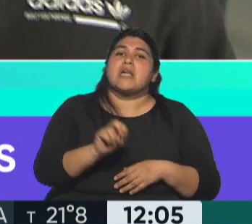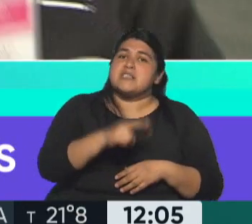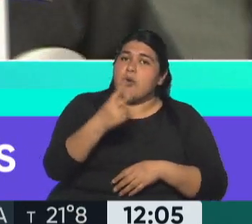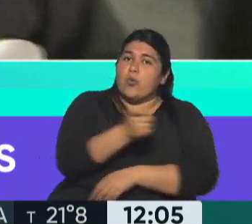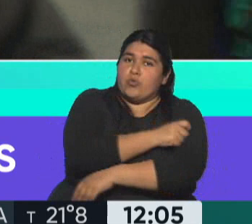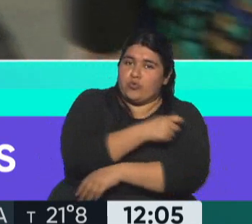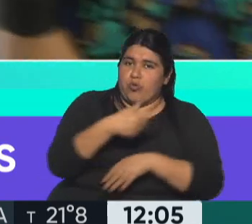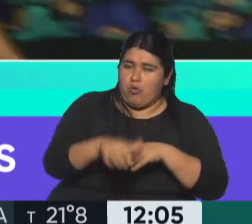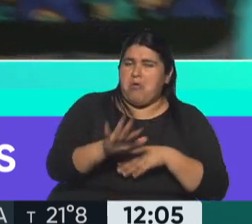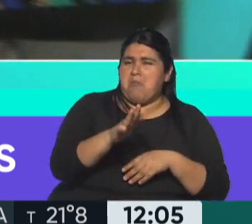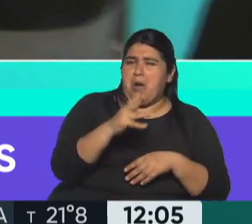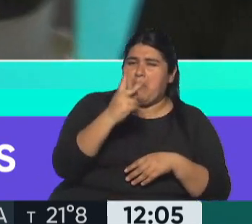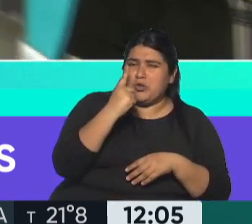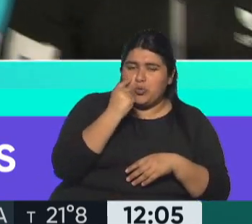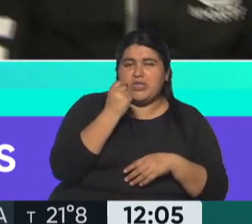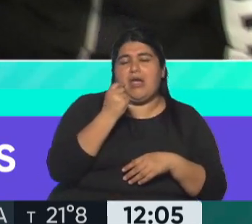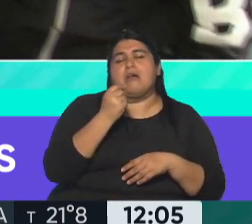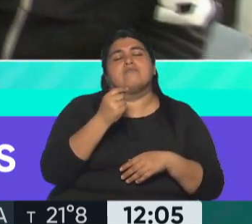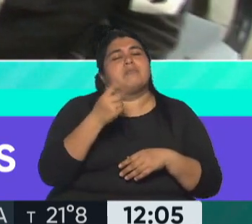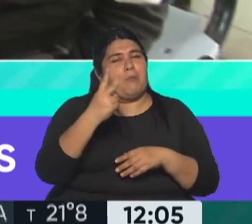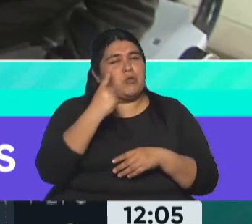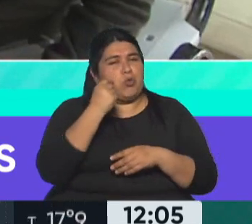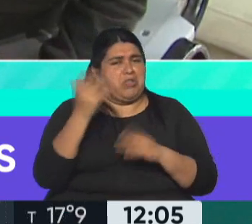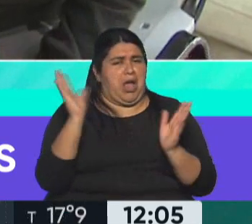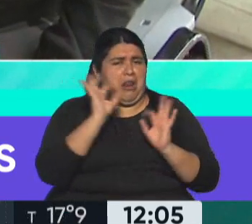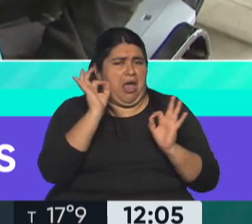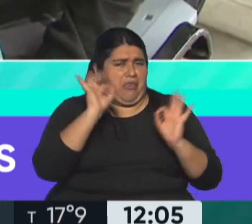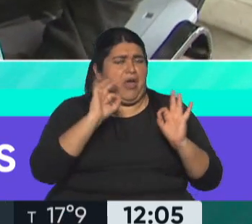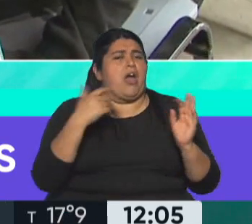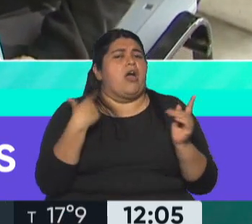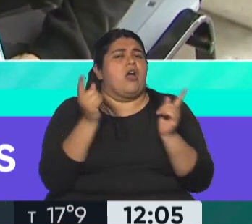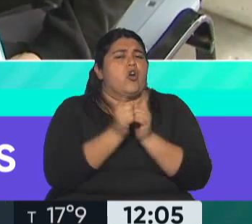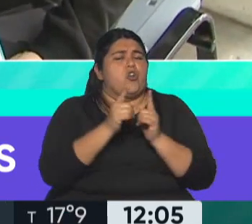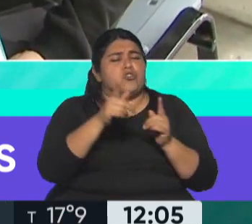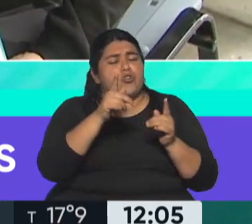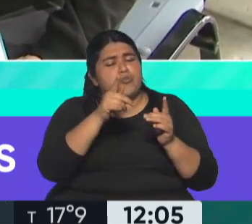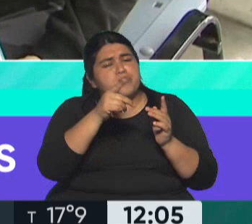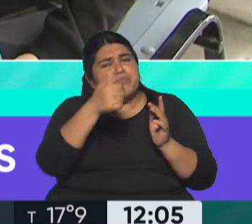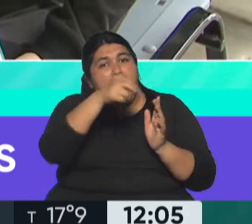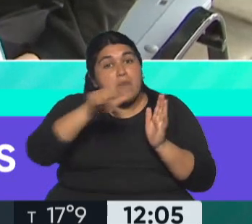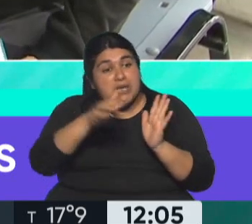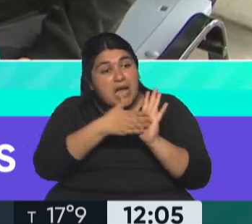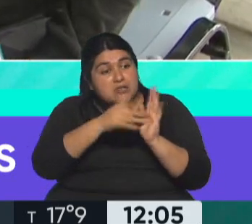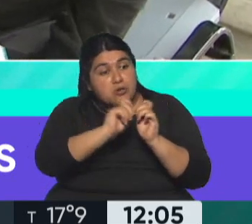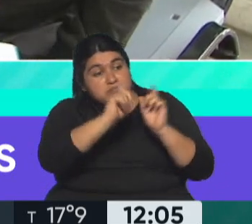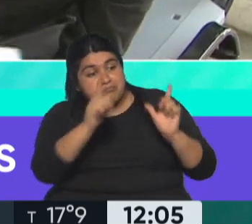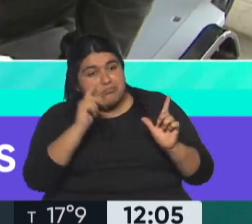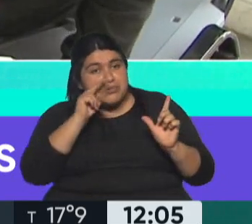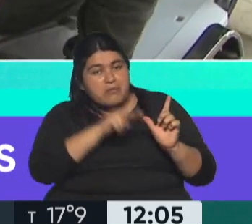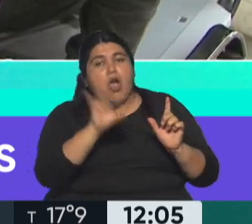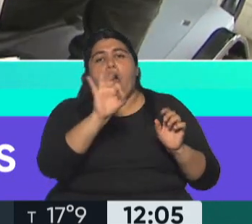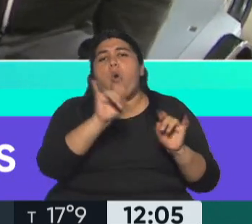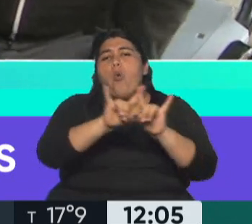segunda dosis nos avisaron que en 21 días llega automáticamente, así que no hay que hacer nada. Hay que entrar o a la aplicación desde el celular o al sitio web